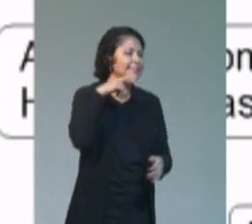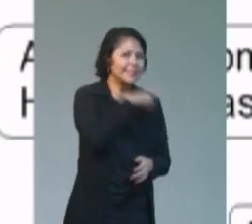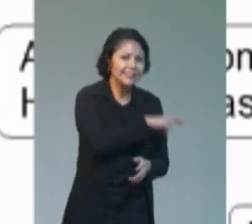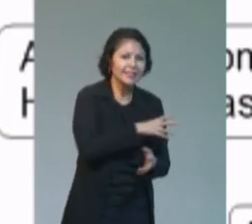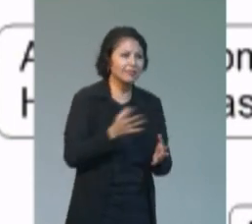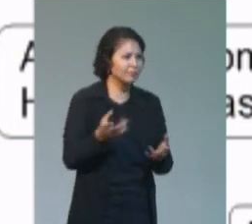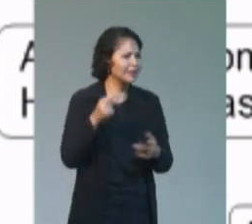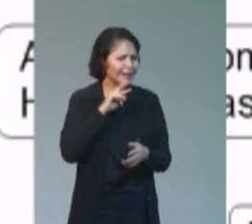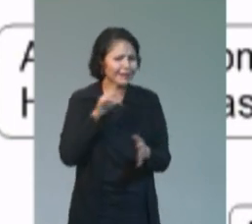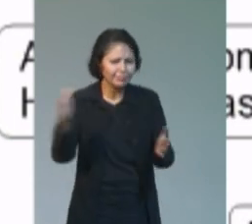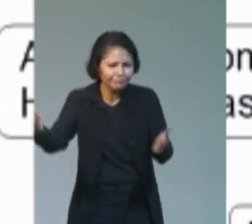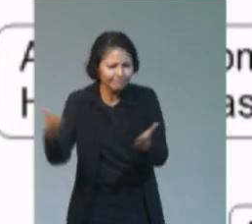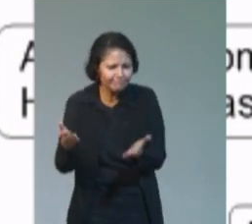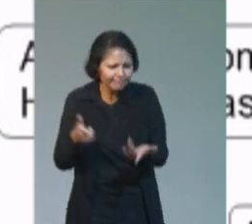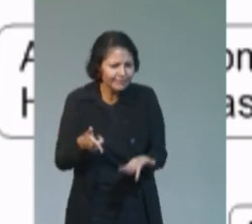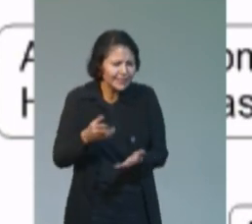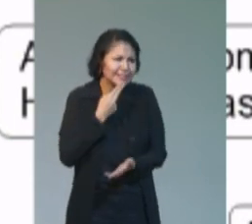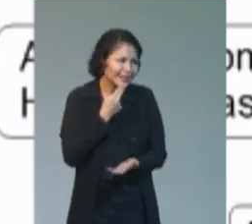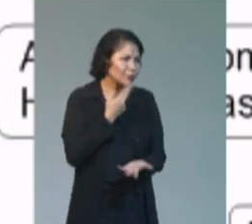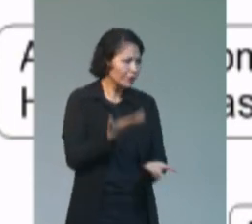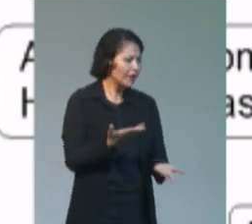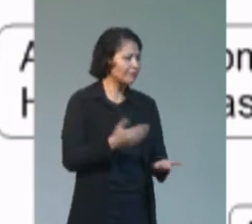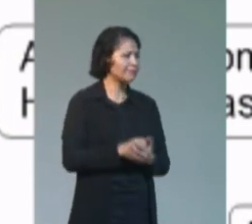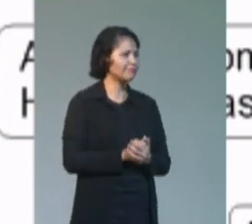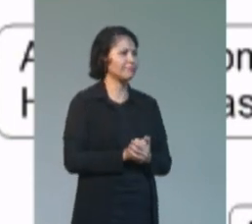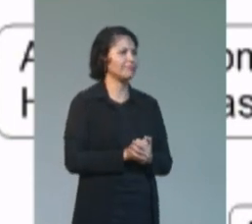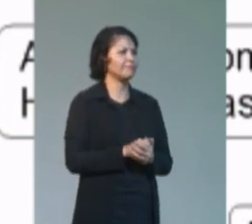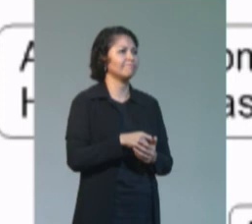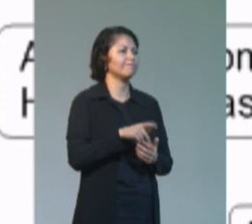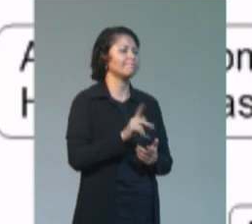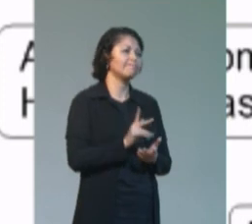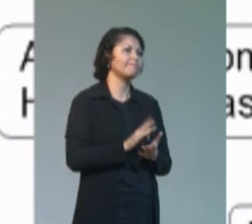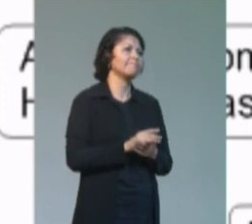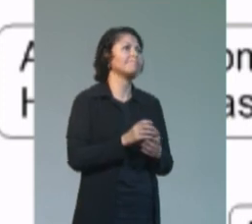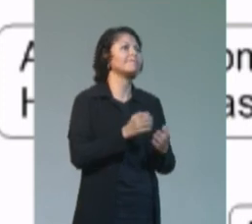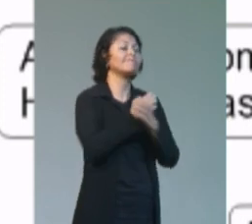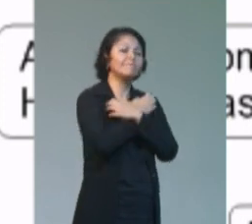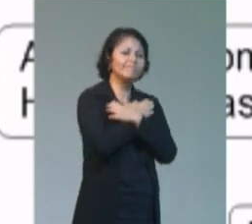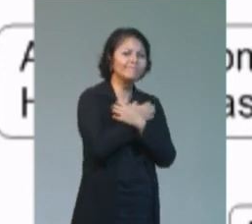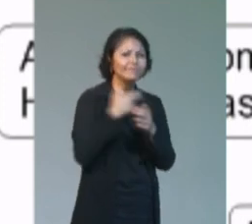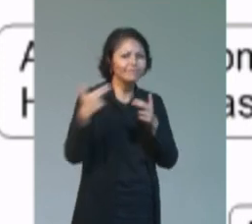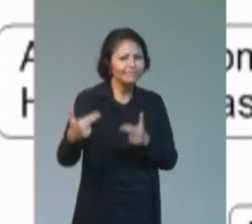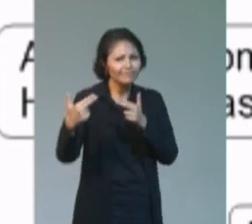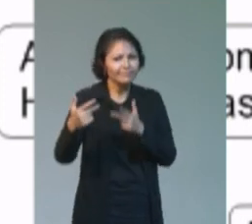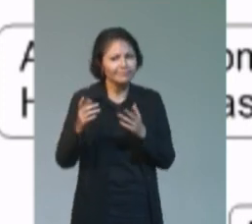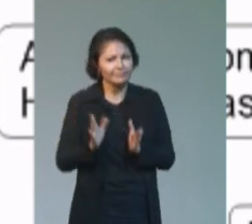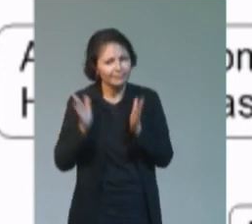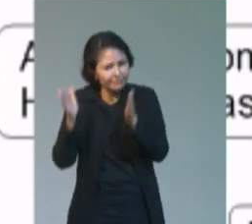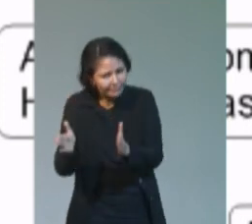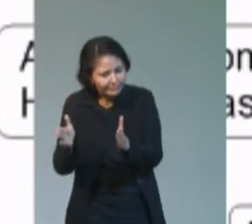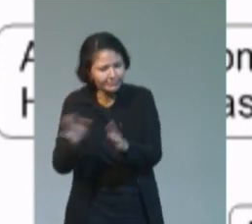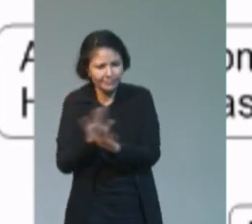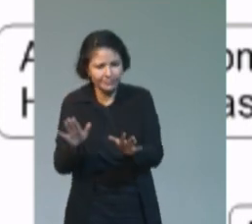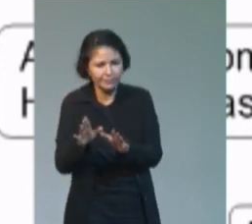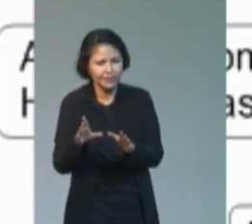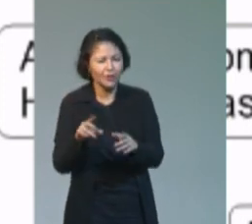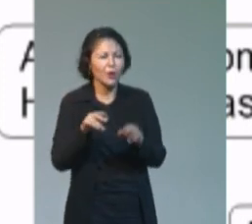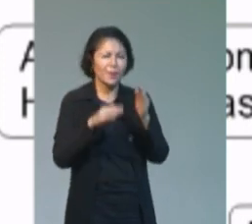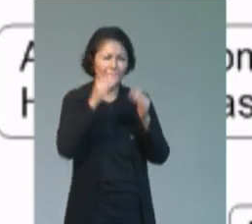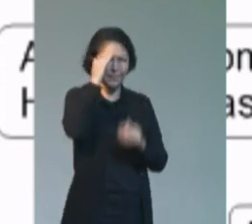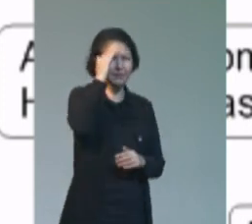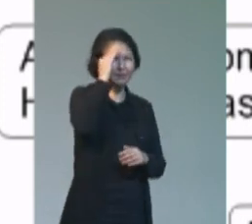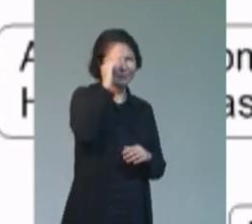pero yo creo que el debate desde un punto de vista educativo no está en la tecnología sino están en pensar en otro tipo de variables